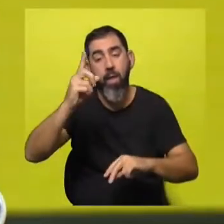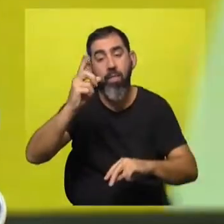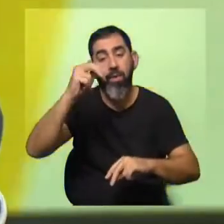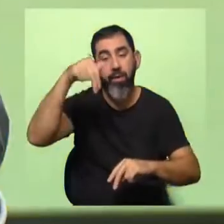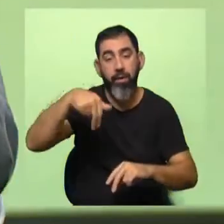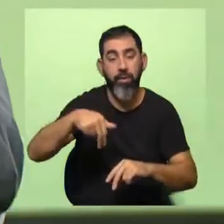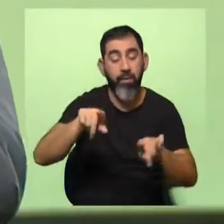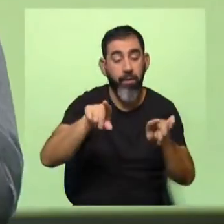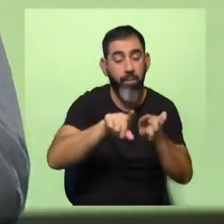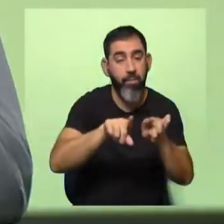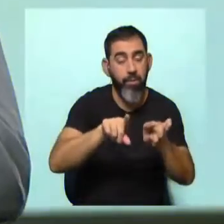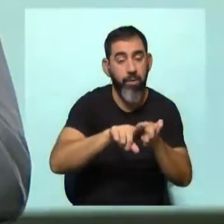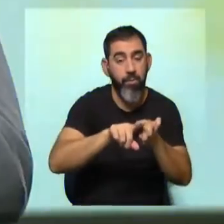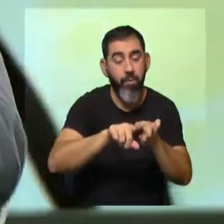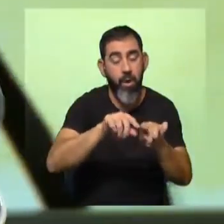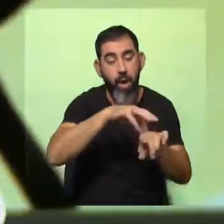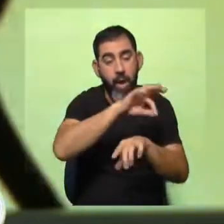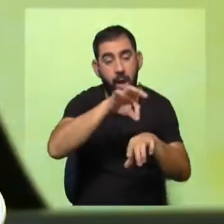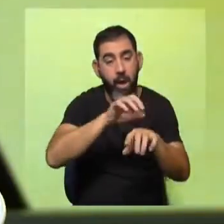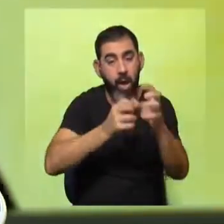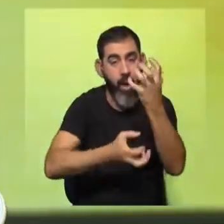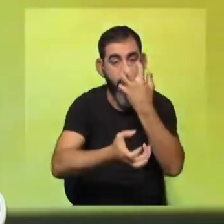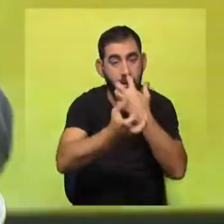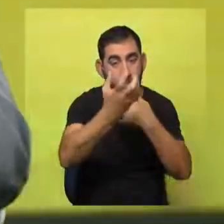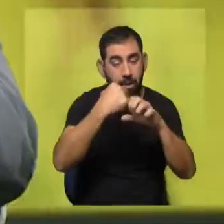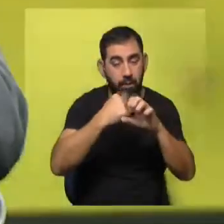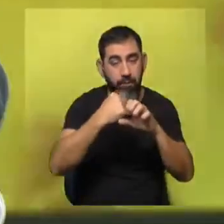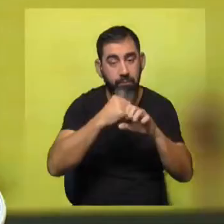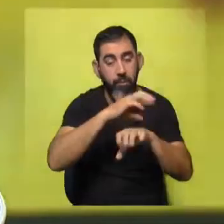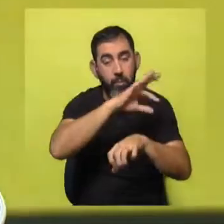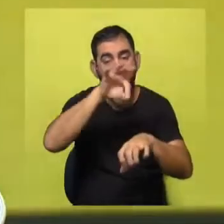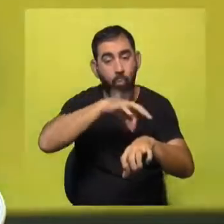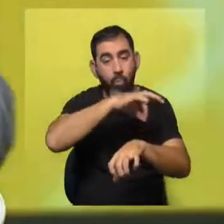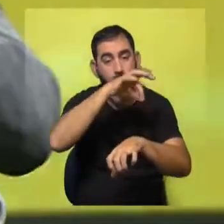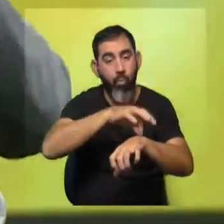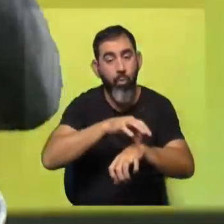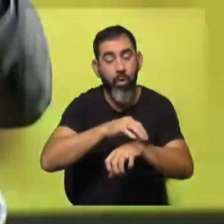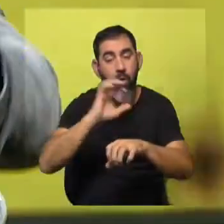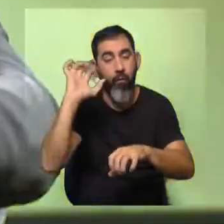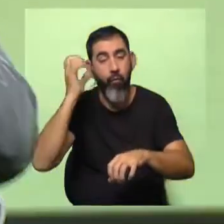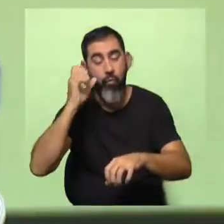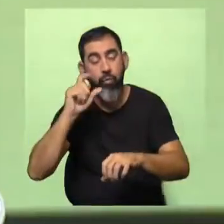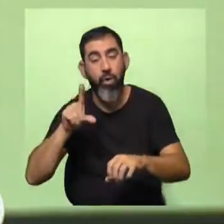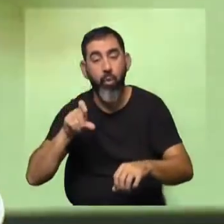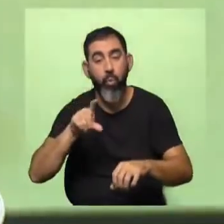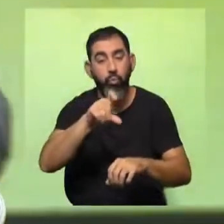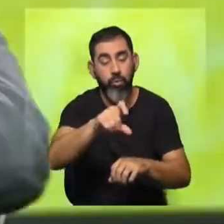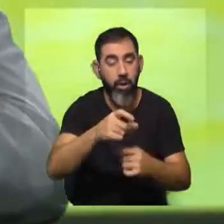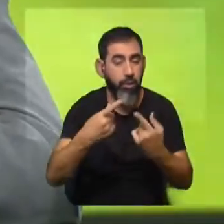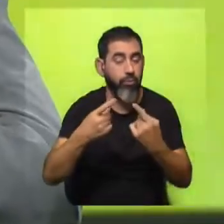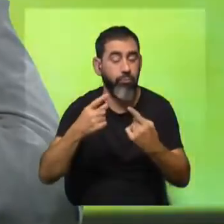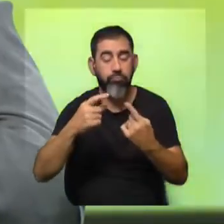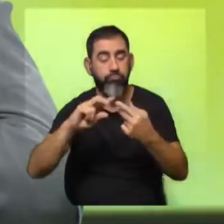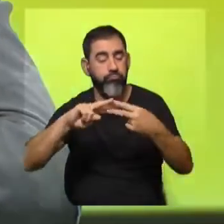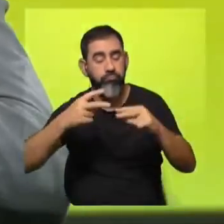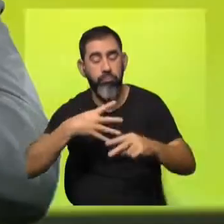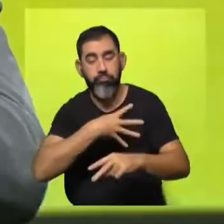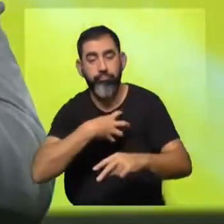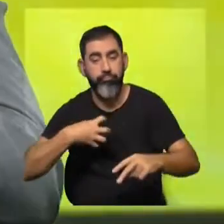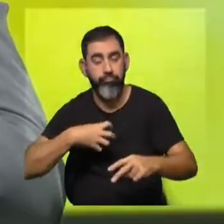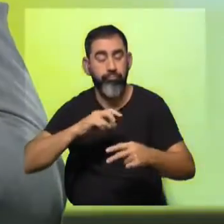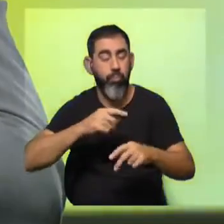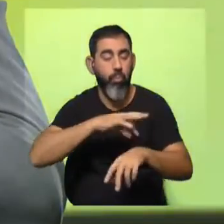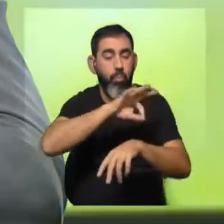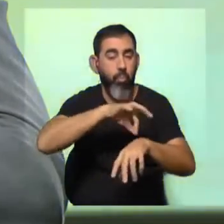misma especie, de la mosca de la fruta, del gusano barrenador, del Aedes aegypti, porque digamos uno